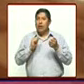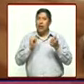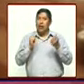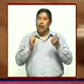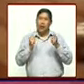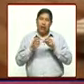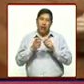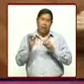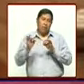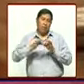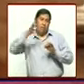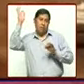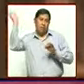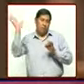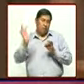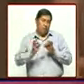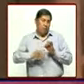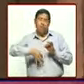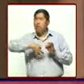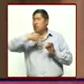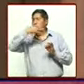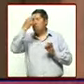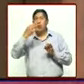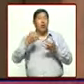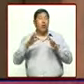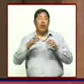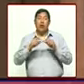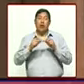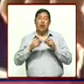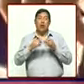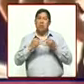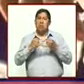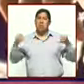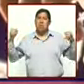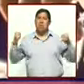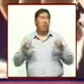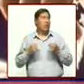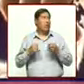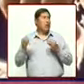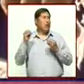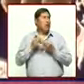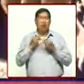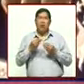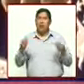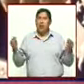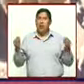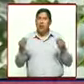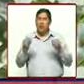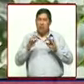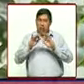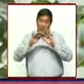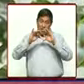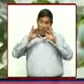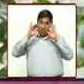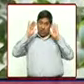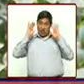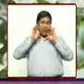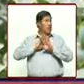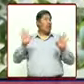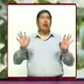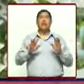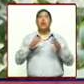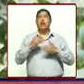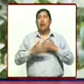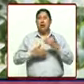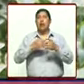usar el hilo de seda, sino van a usar mechilla, lana y más materiales de fantasía. Y ya empieza